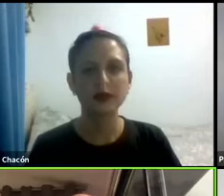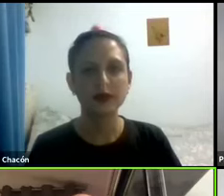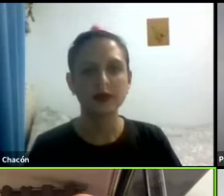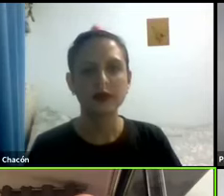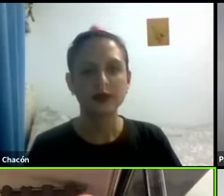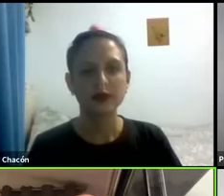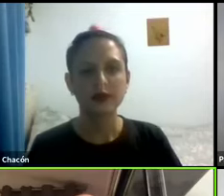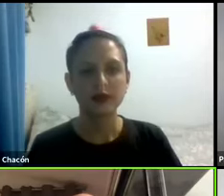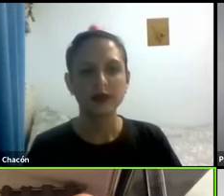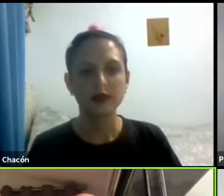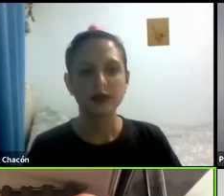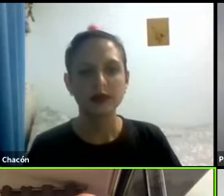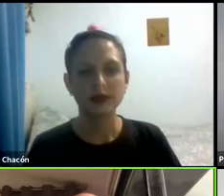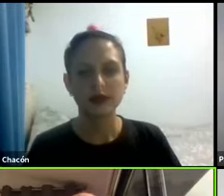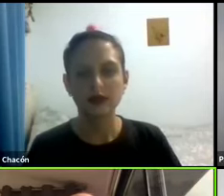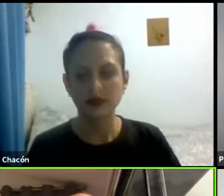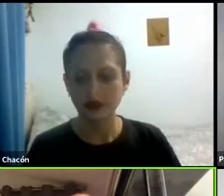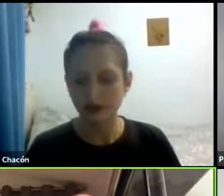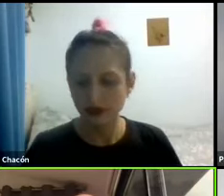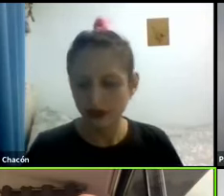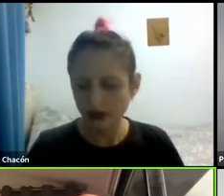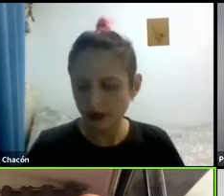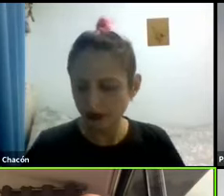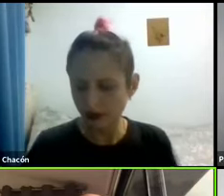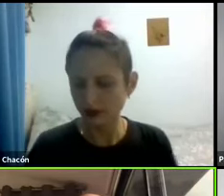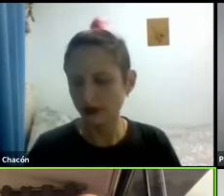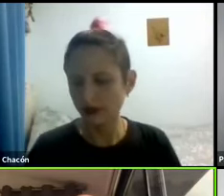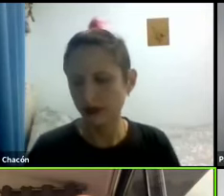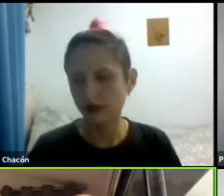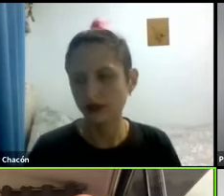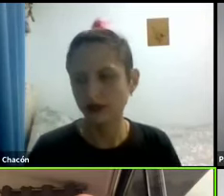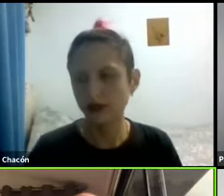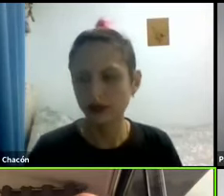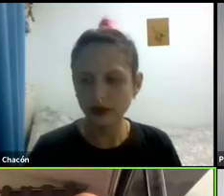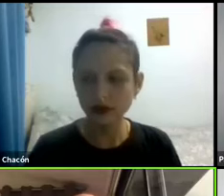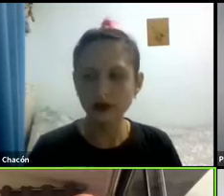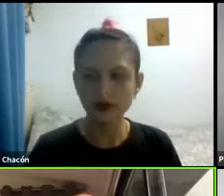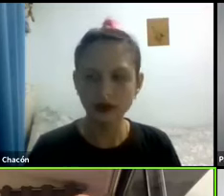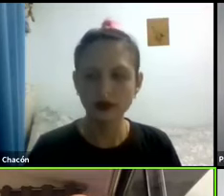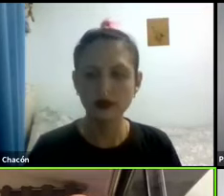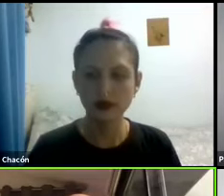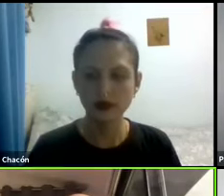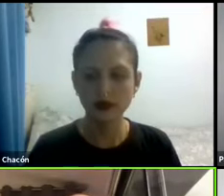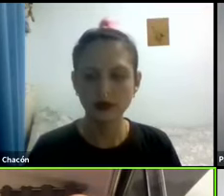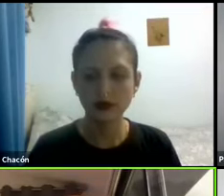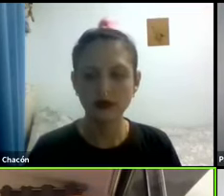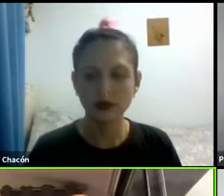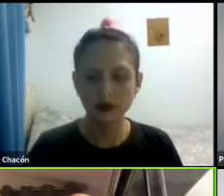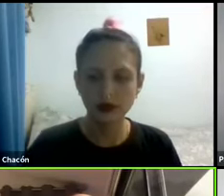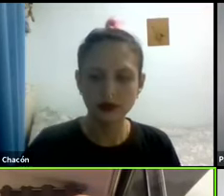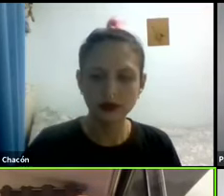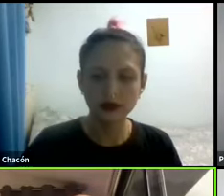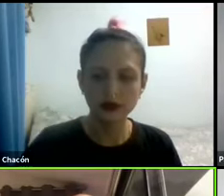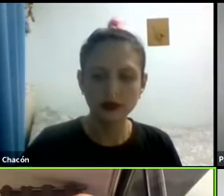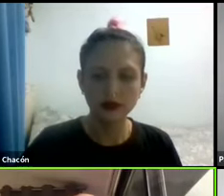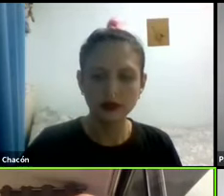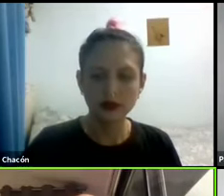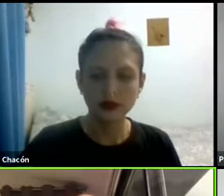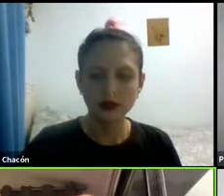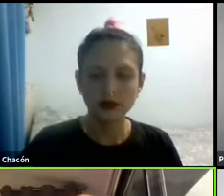la presentan como una mujer que nace en la línea ecuatorial es vecina de camerún áfrica